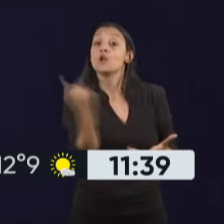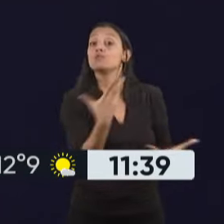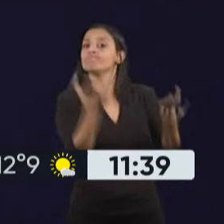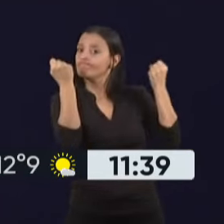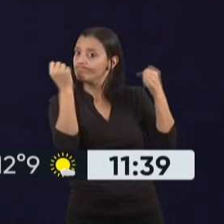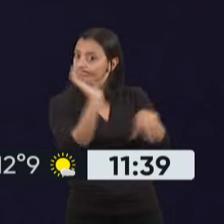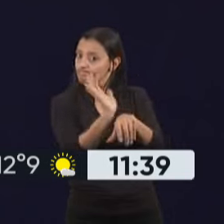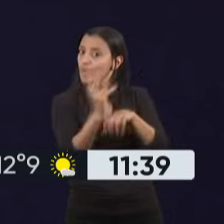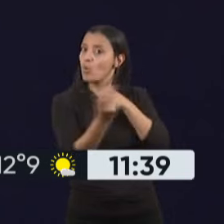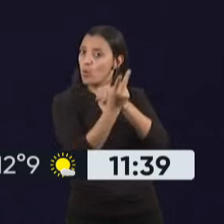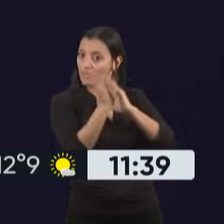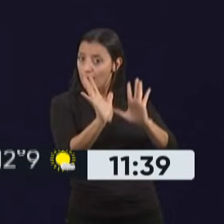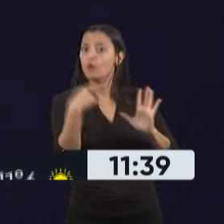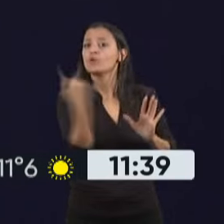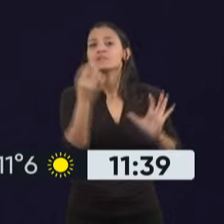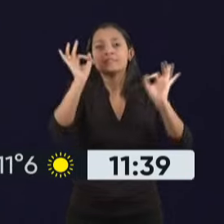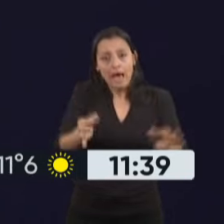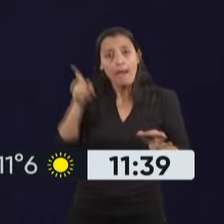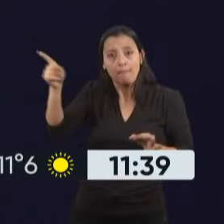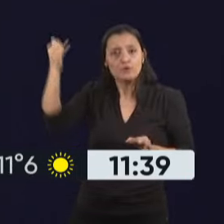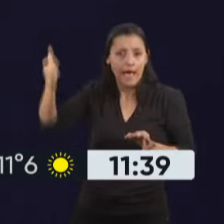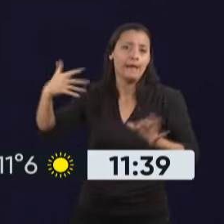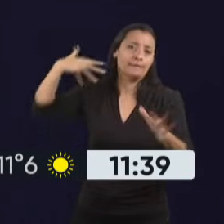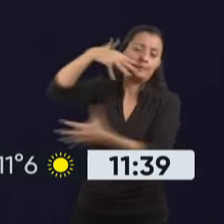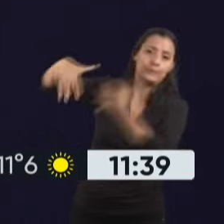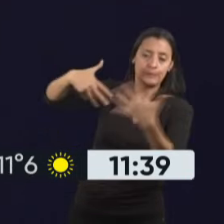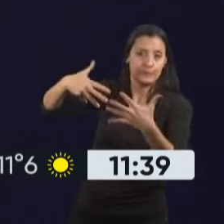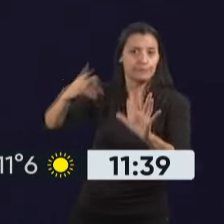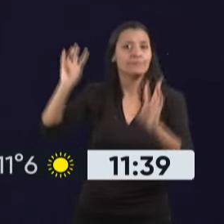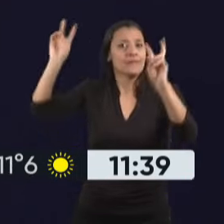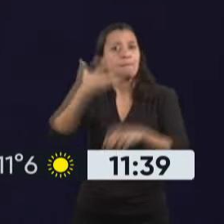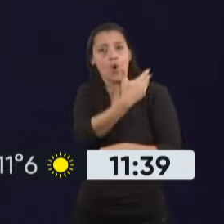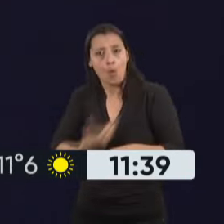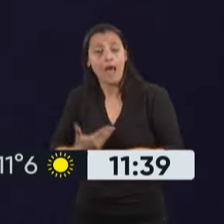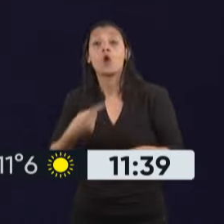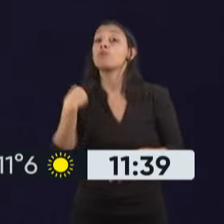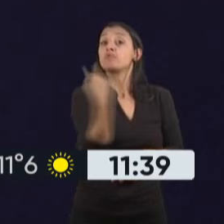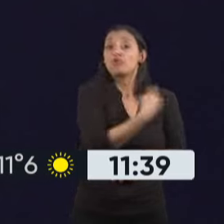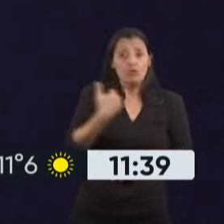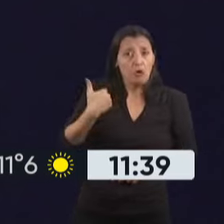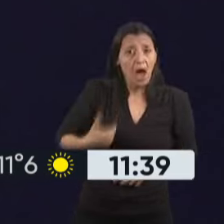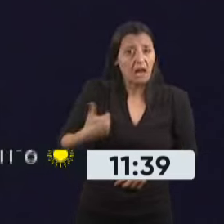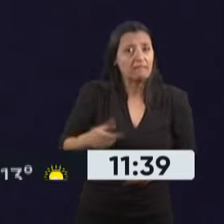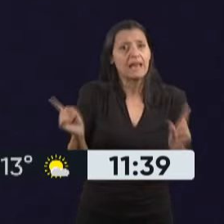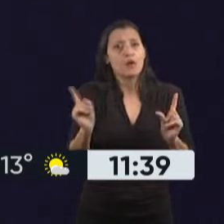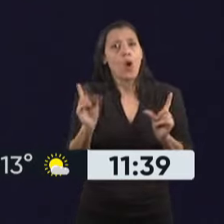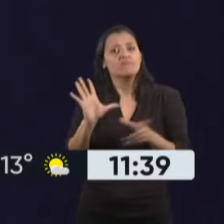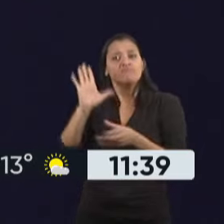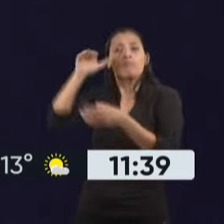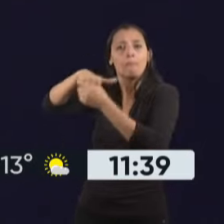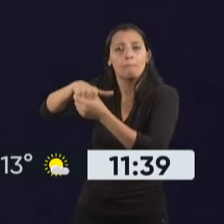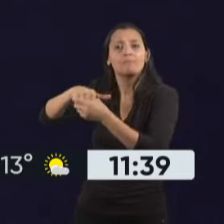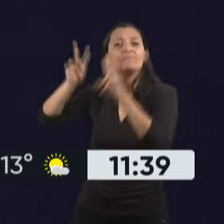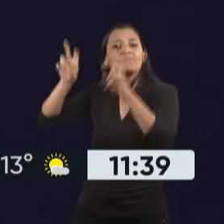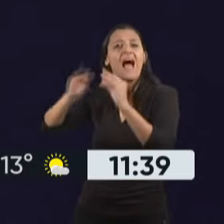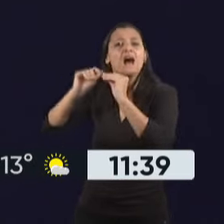Entendemos que hay una inestabilidad institucional, entendemos que no somos parte de la política interna de